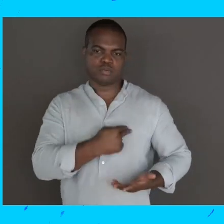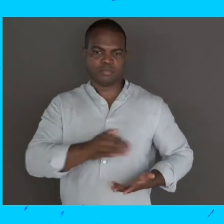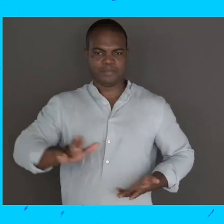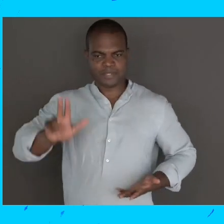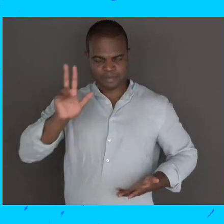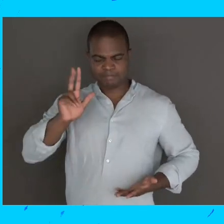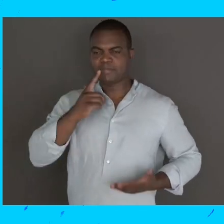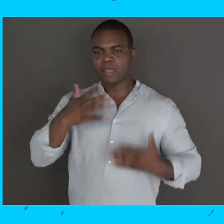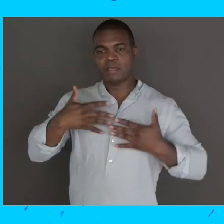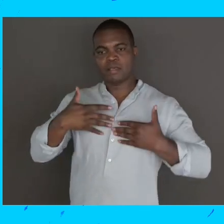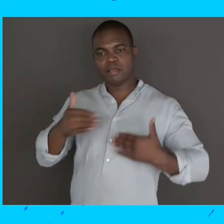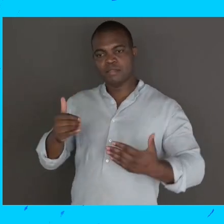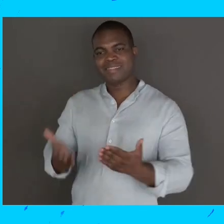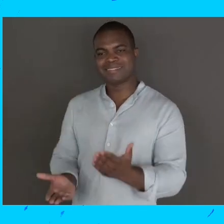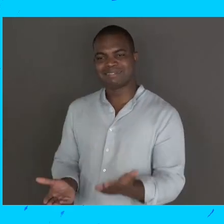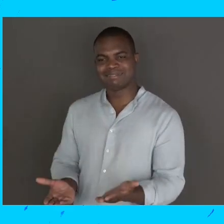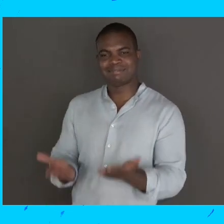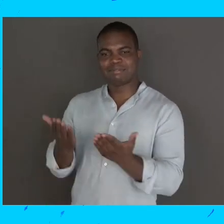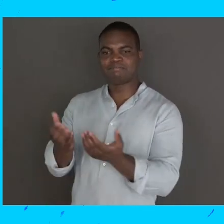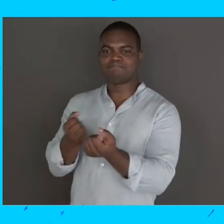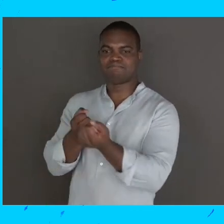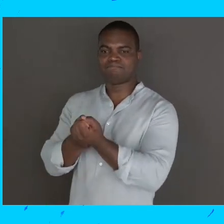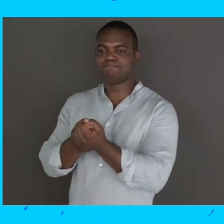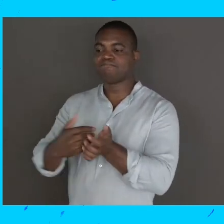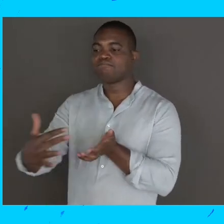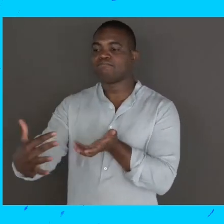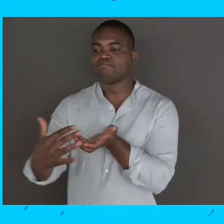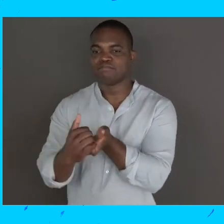Esa estrategia se alinea con